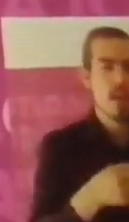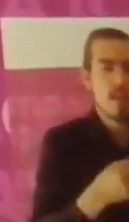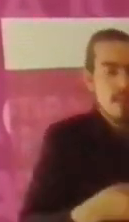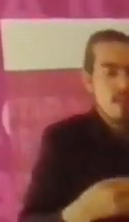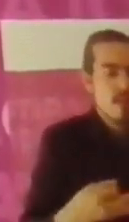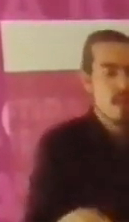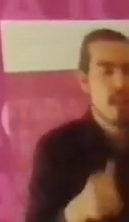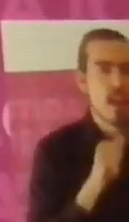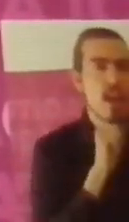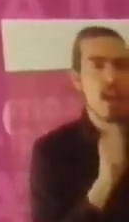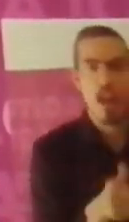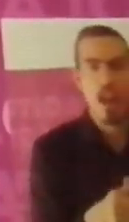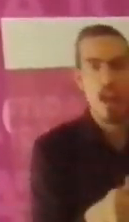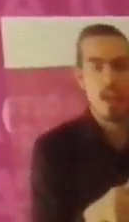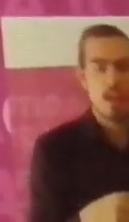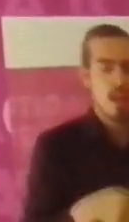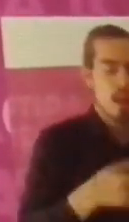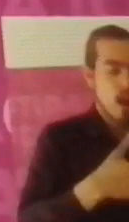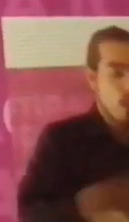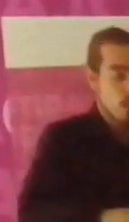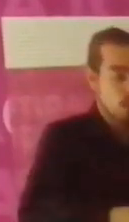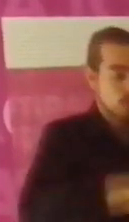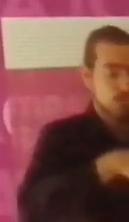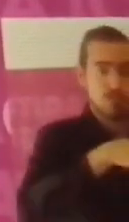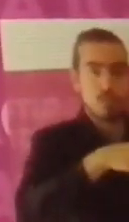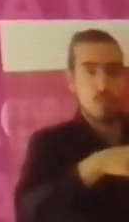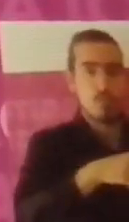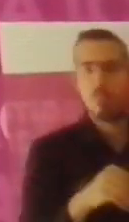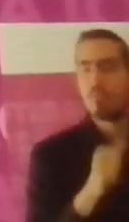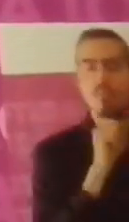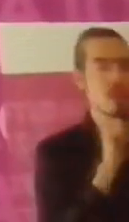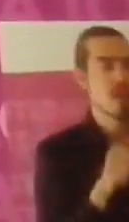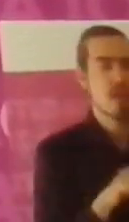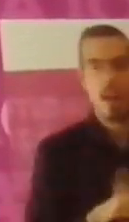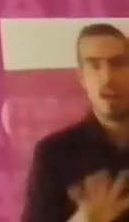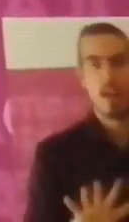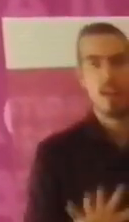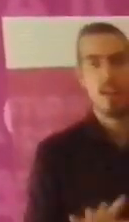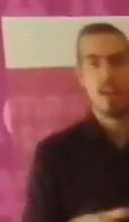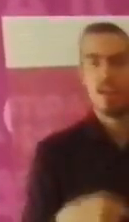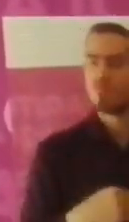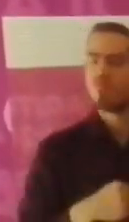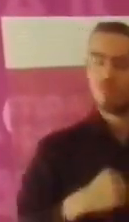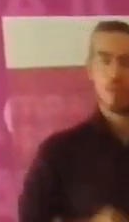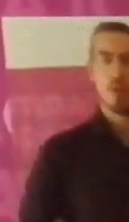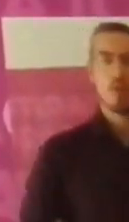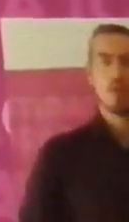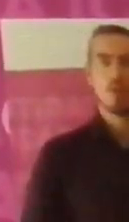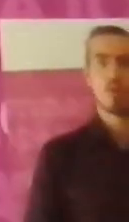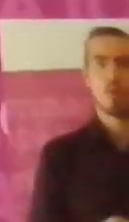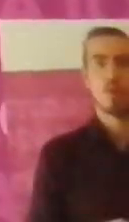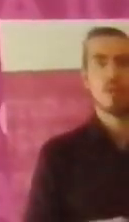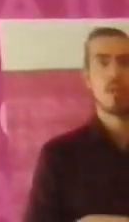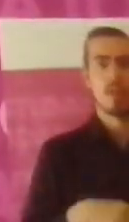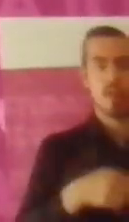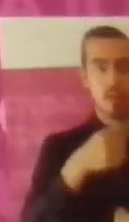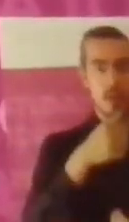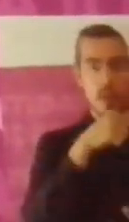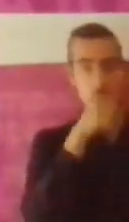y secundarias. Estamos seguros que Ciudad Juárez se merece esto y más. Video, por favor.